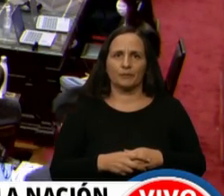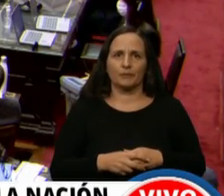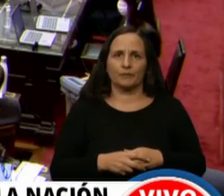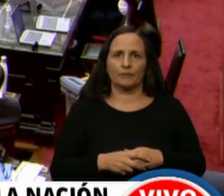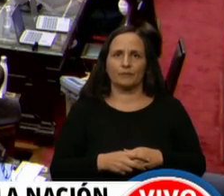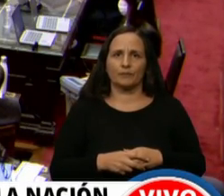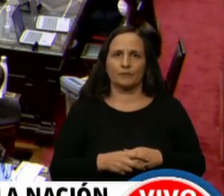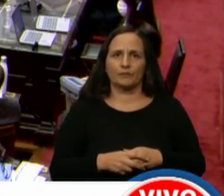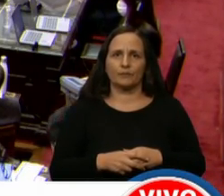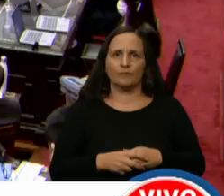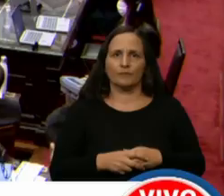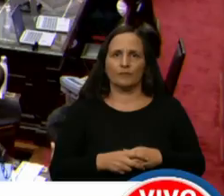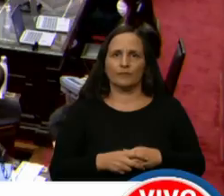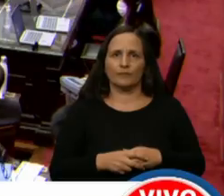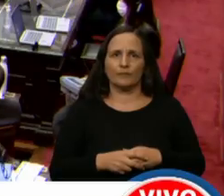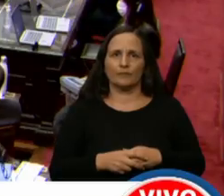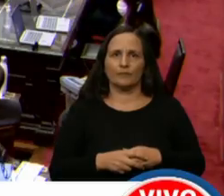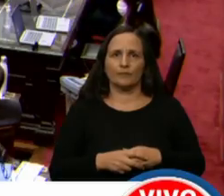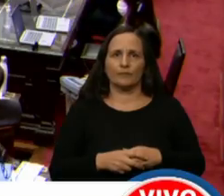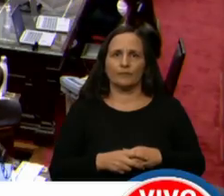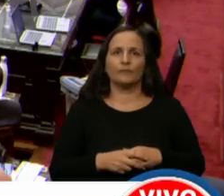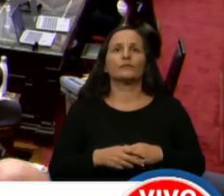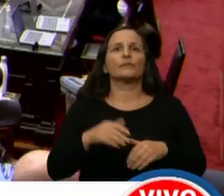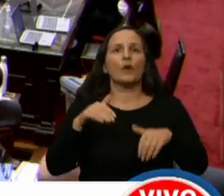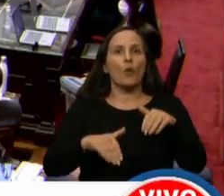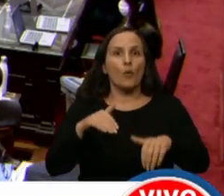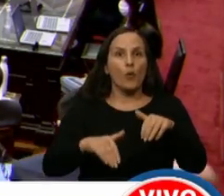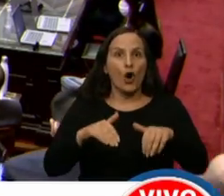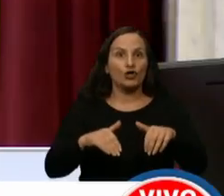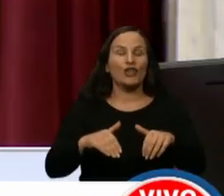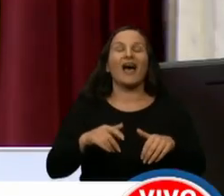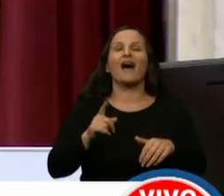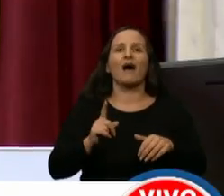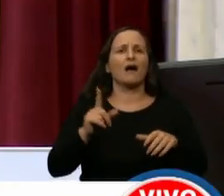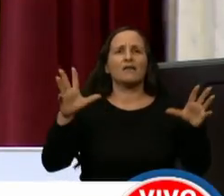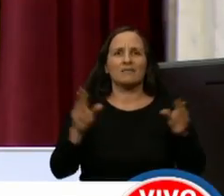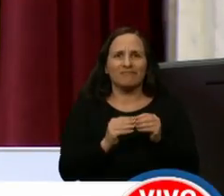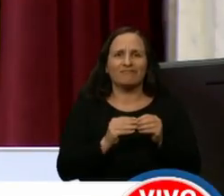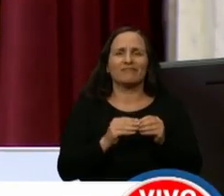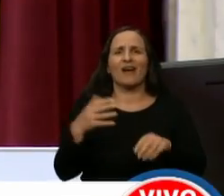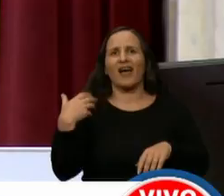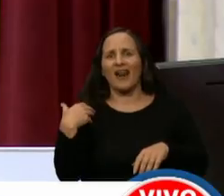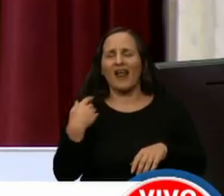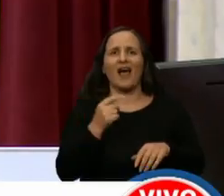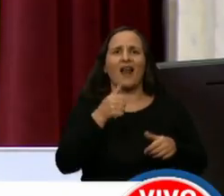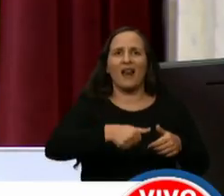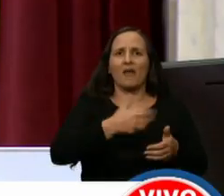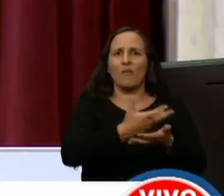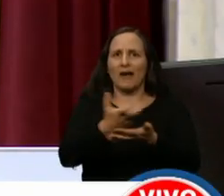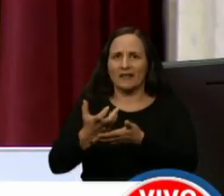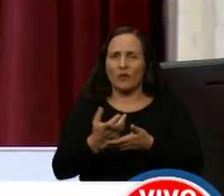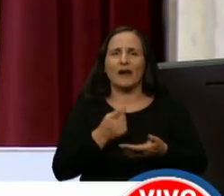se van a votar de manera nominal y en una sola votación en general y en particular los